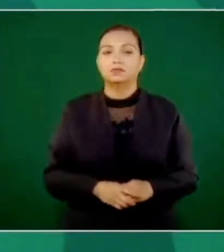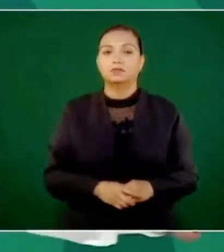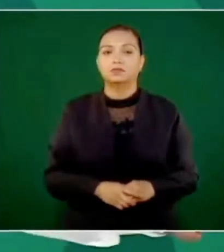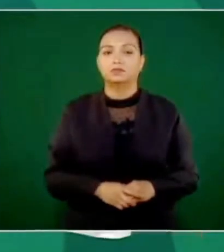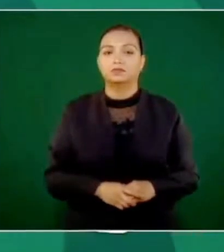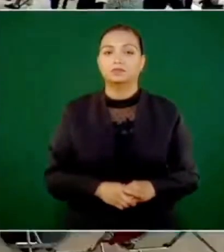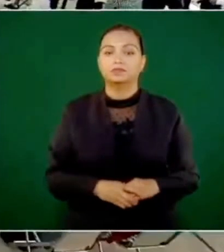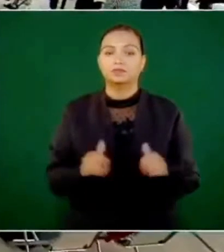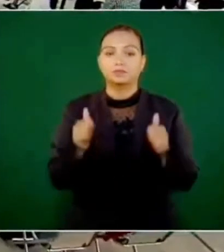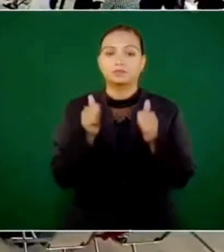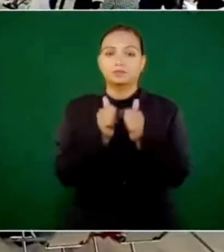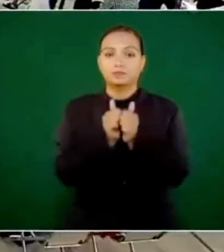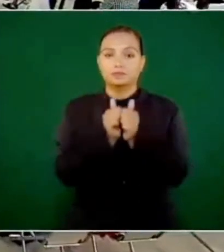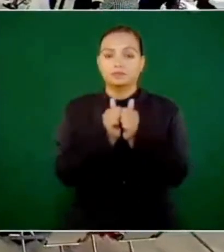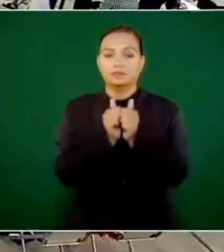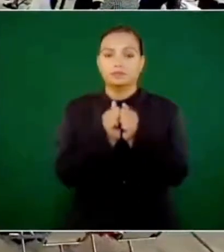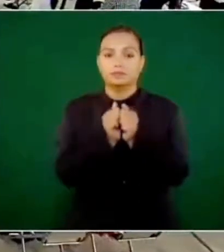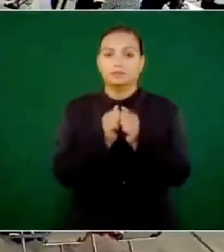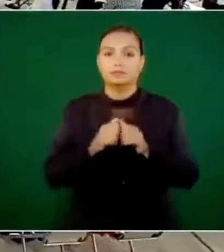con